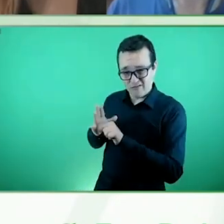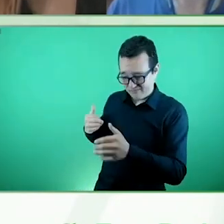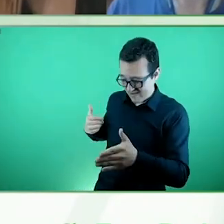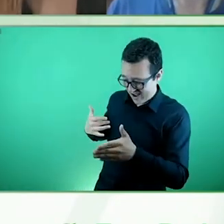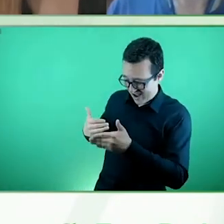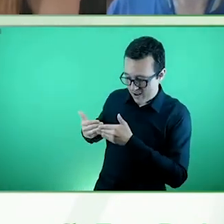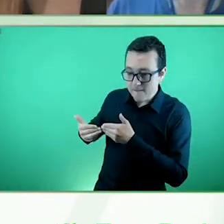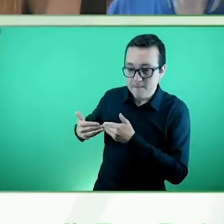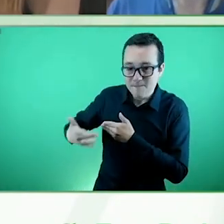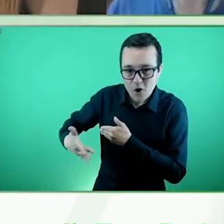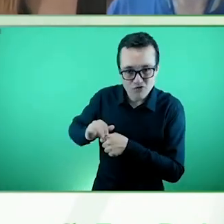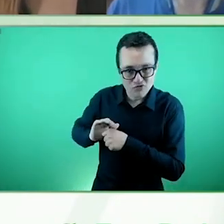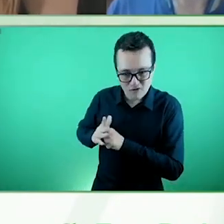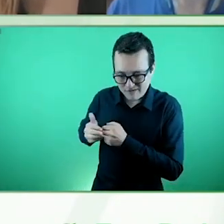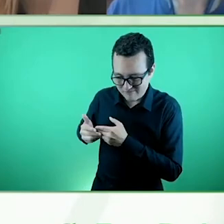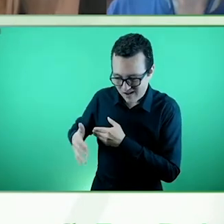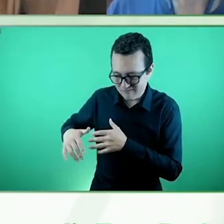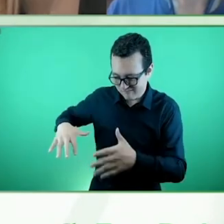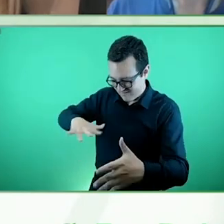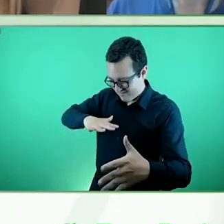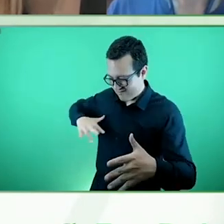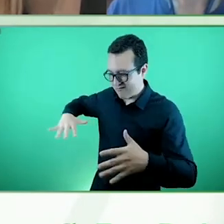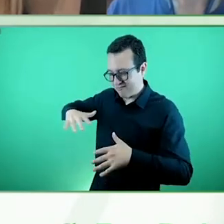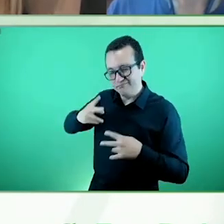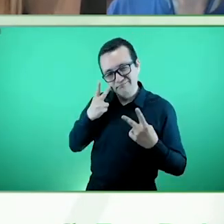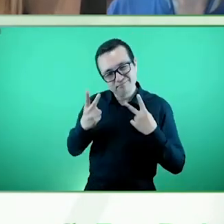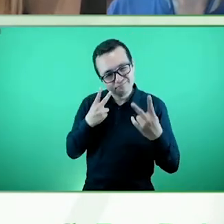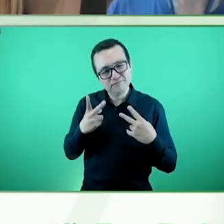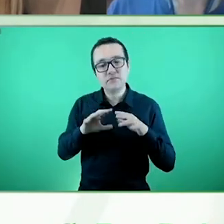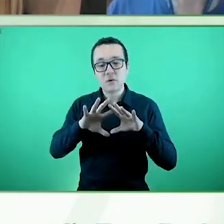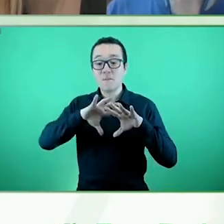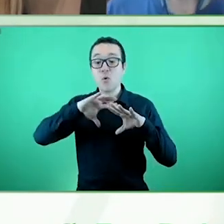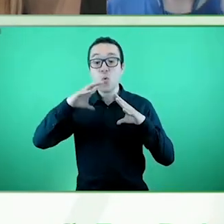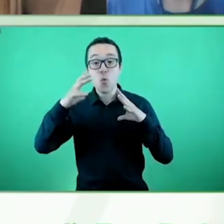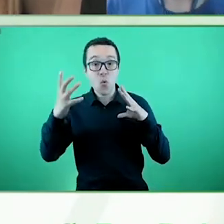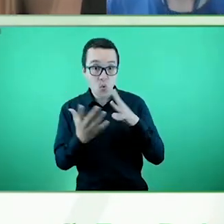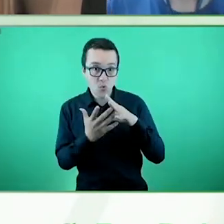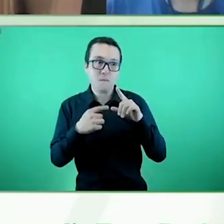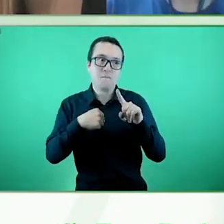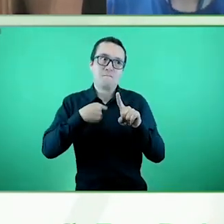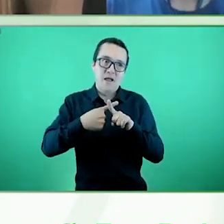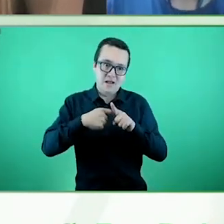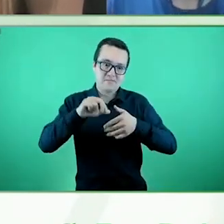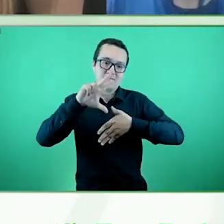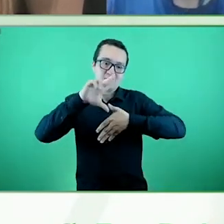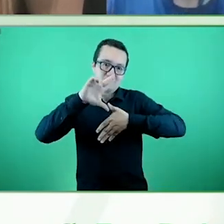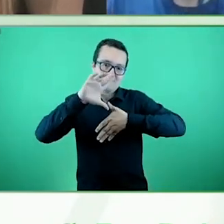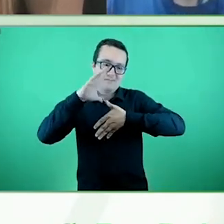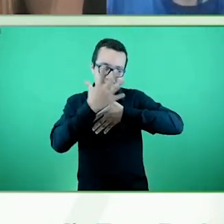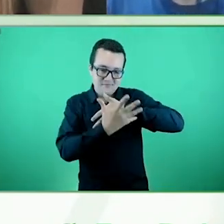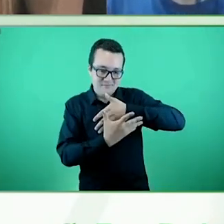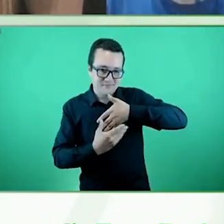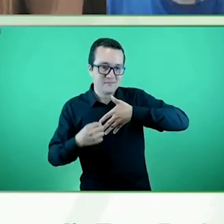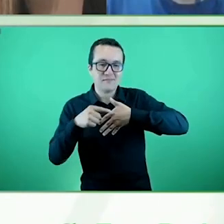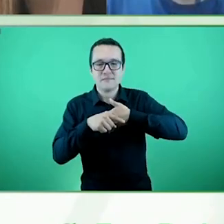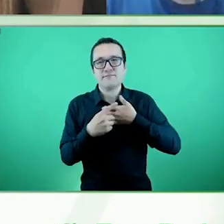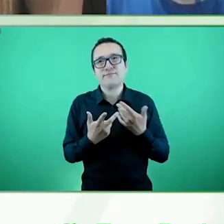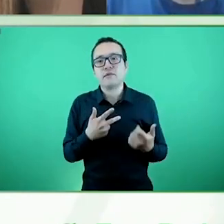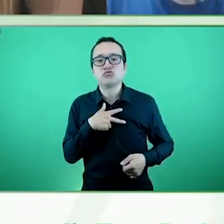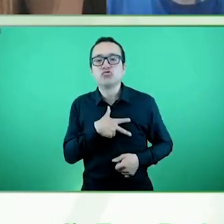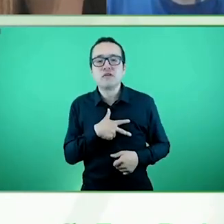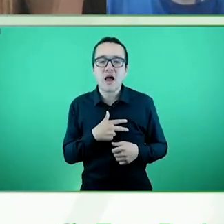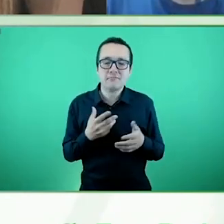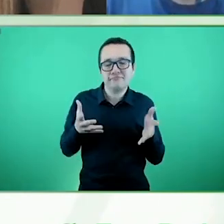en muchos de los países del mundo y de nuestra región particularmente, que representamos sociedades que son relativamente más pobres o